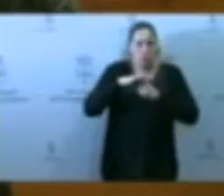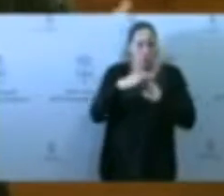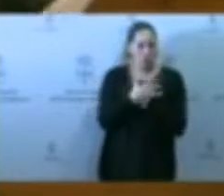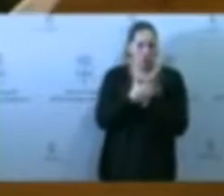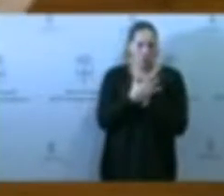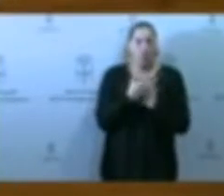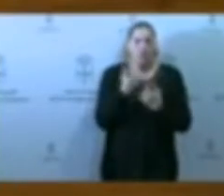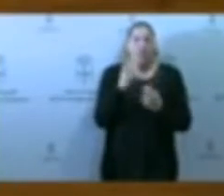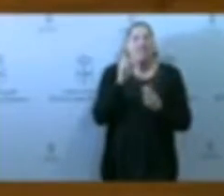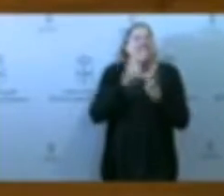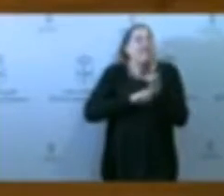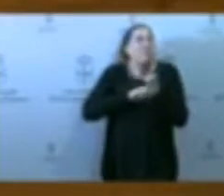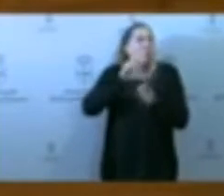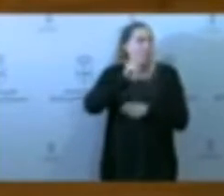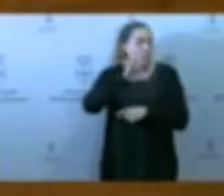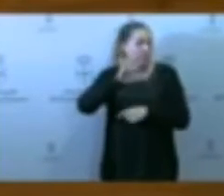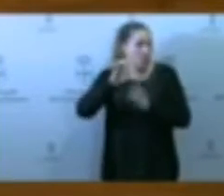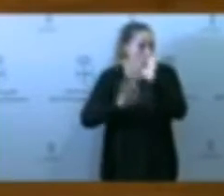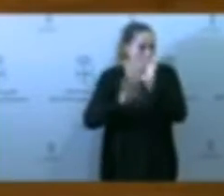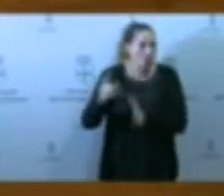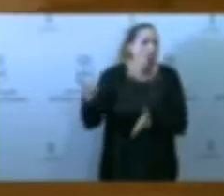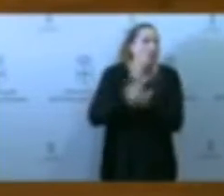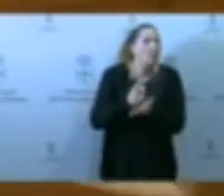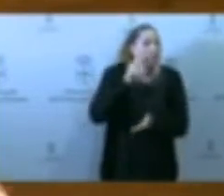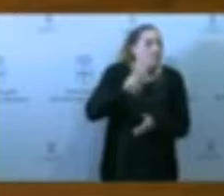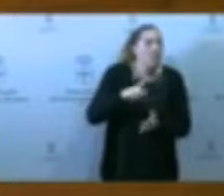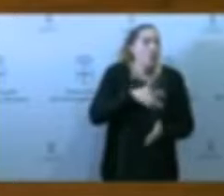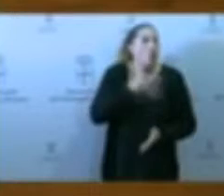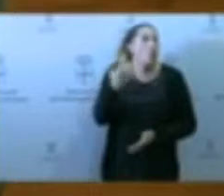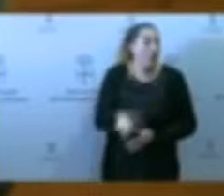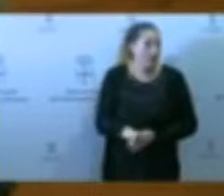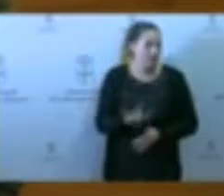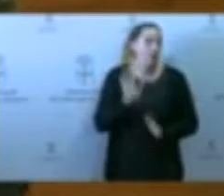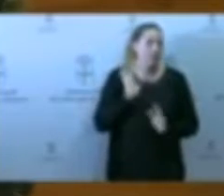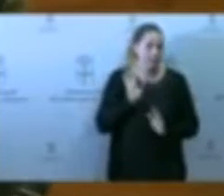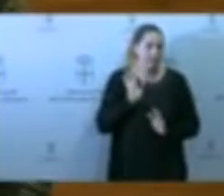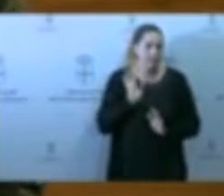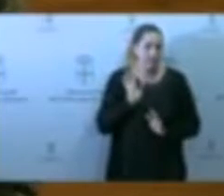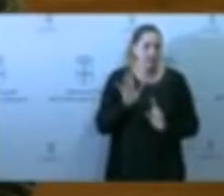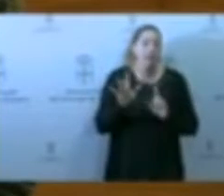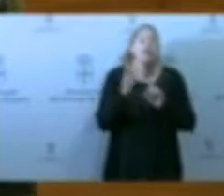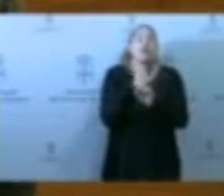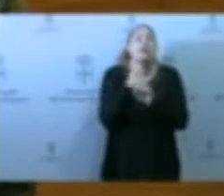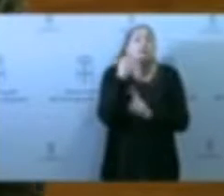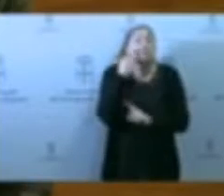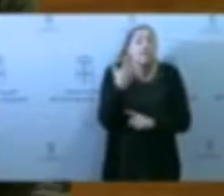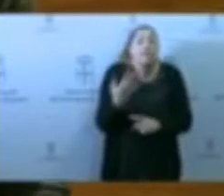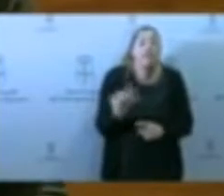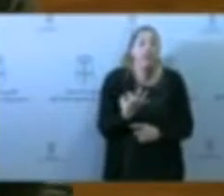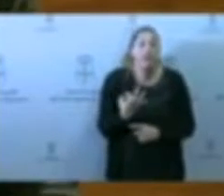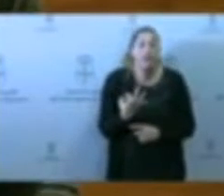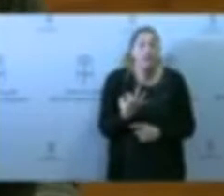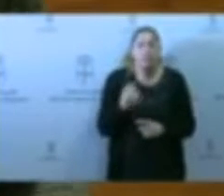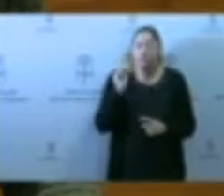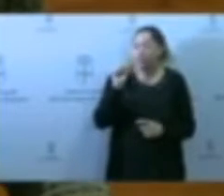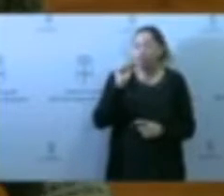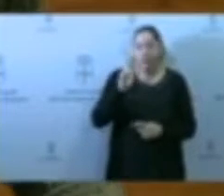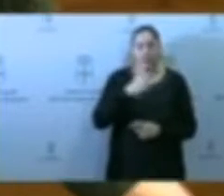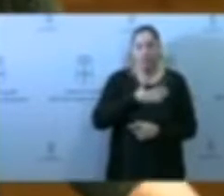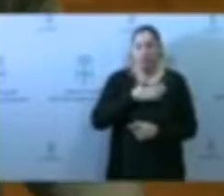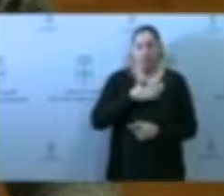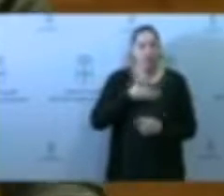del 25% en donaciones, pues nos encontramos, señor presidente, que desde nuestro punto de